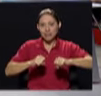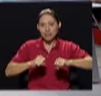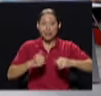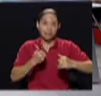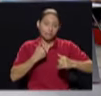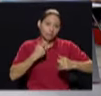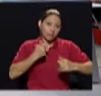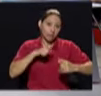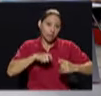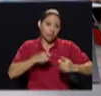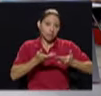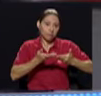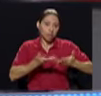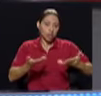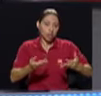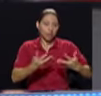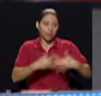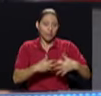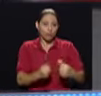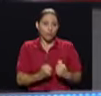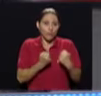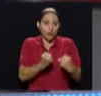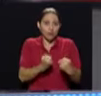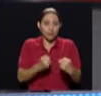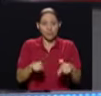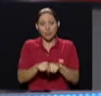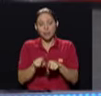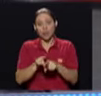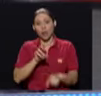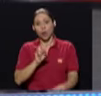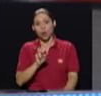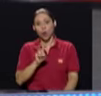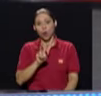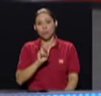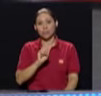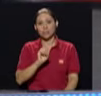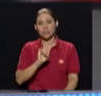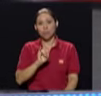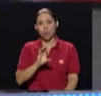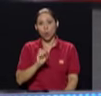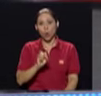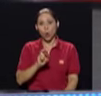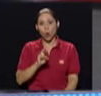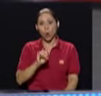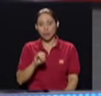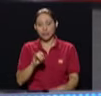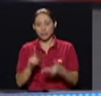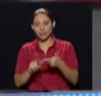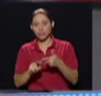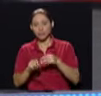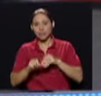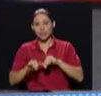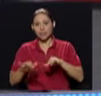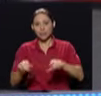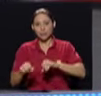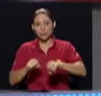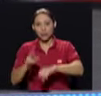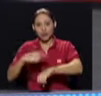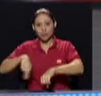instrumentación fuerte como las redes sismológicas de Opsicori y la Red Sismológica Nacional, tienen